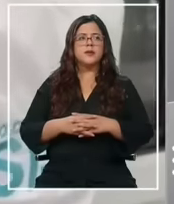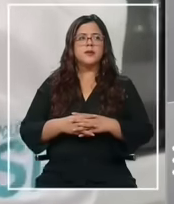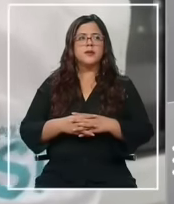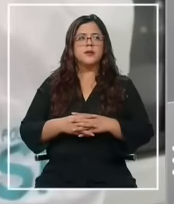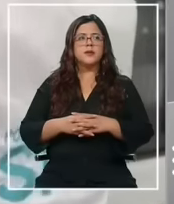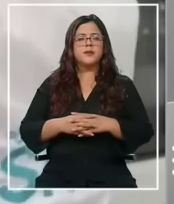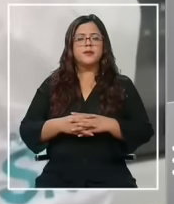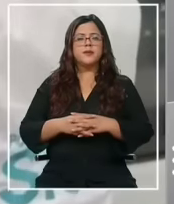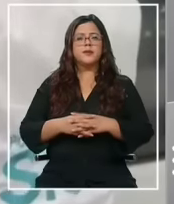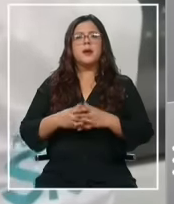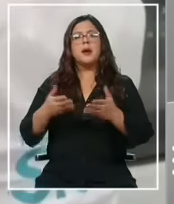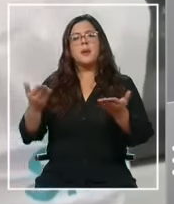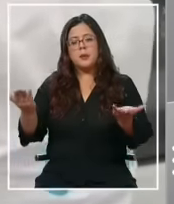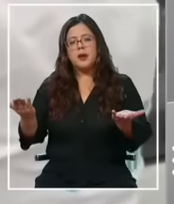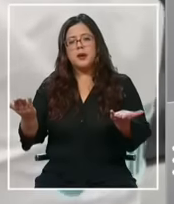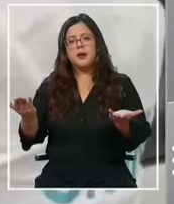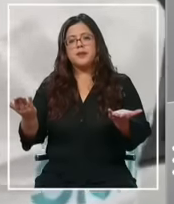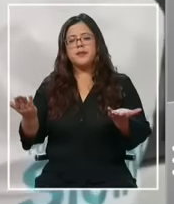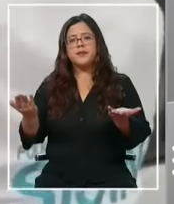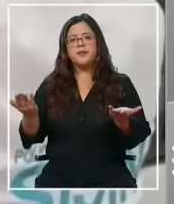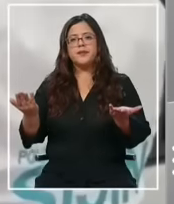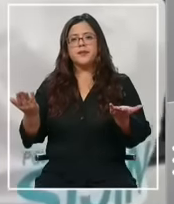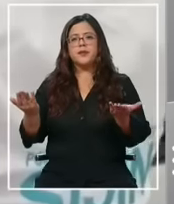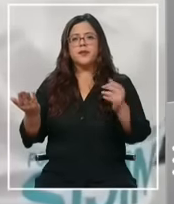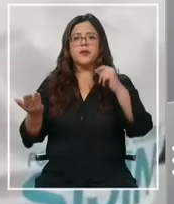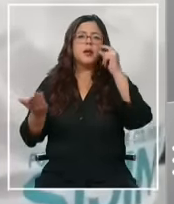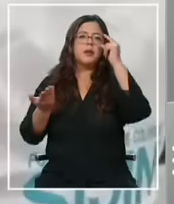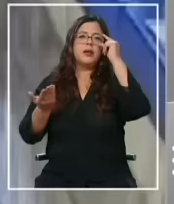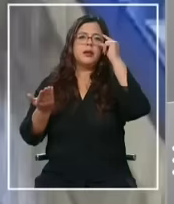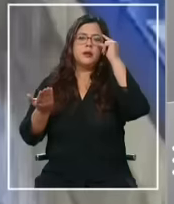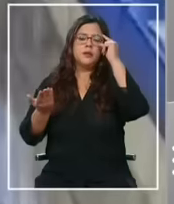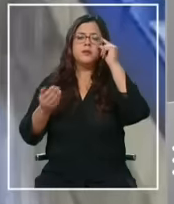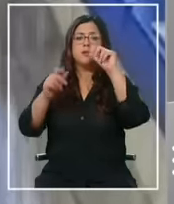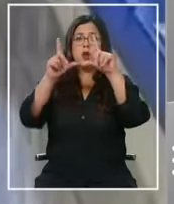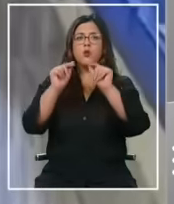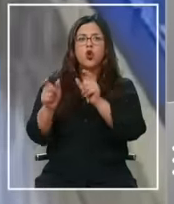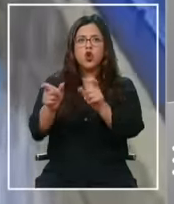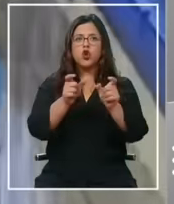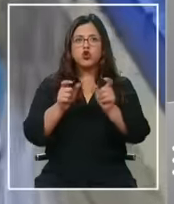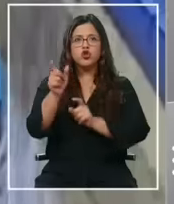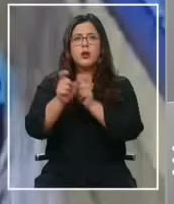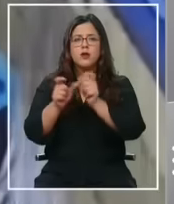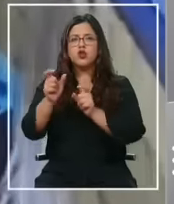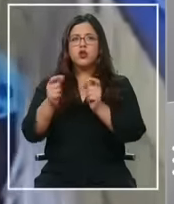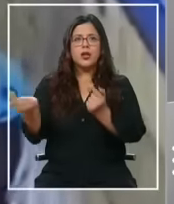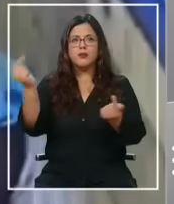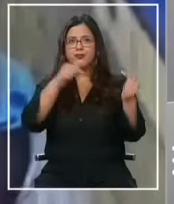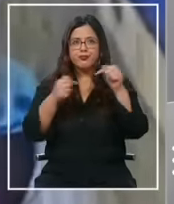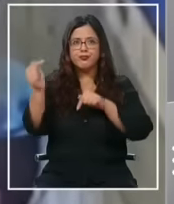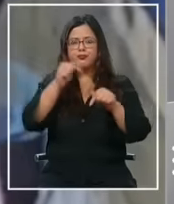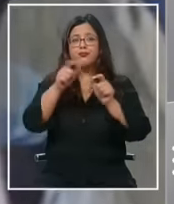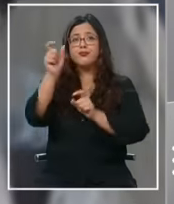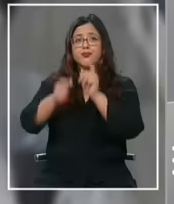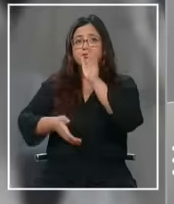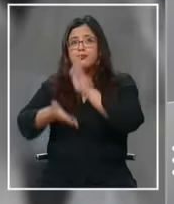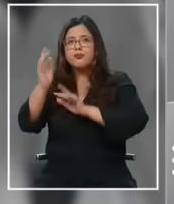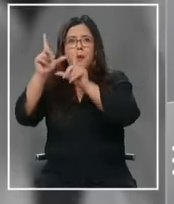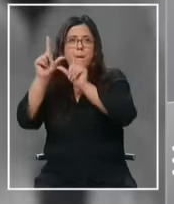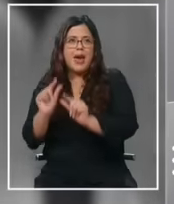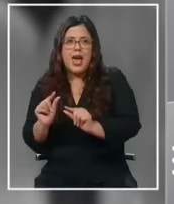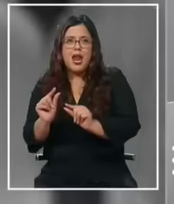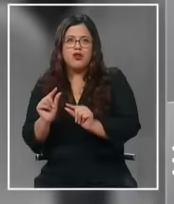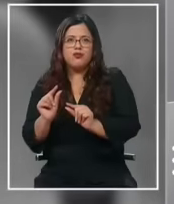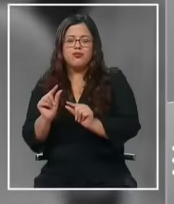Lo que pasa es que, Constanza, piense usted que ya hay poco control de la gente que entra. La gente que sale hay menos control